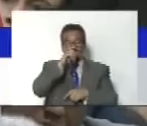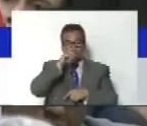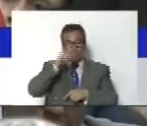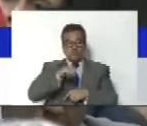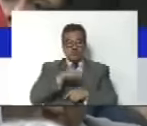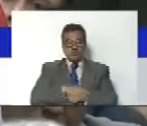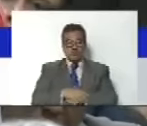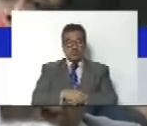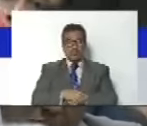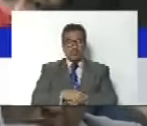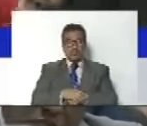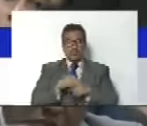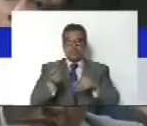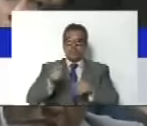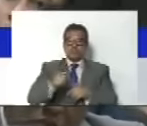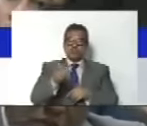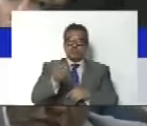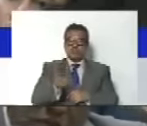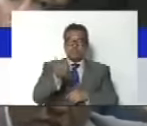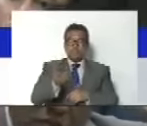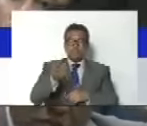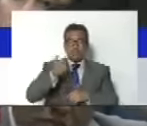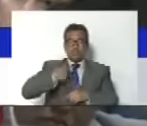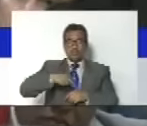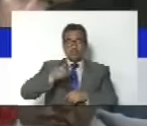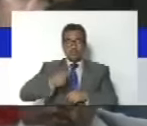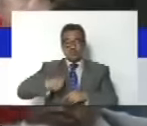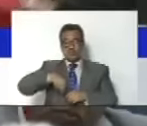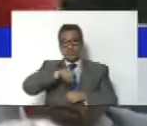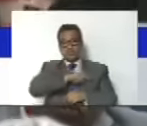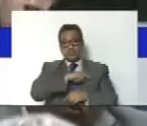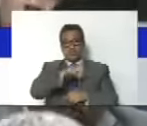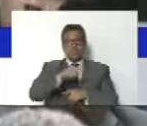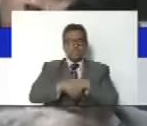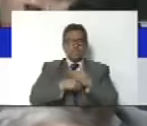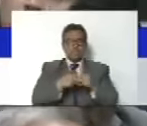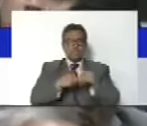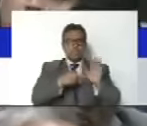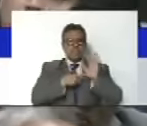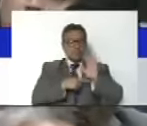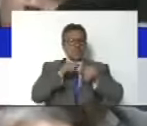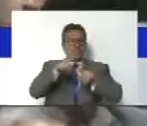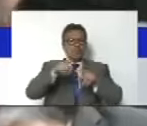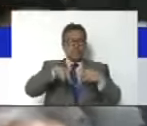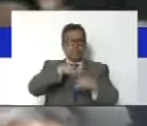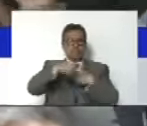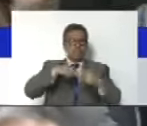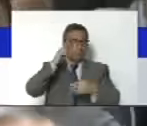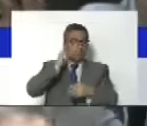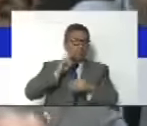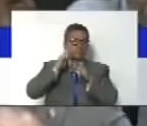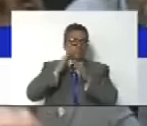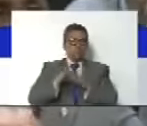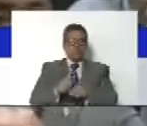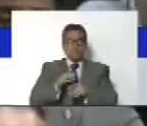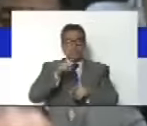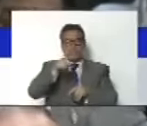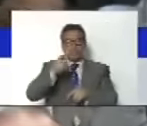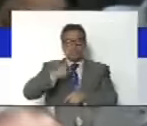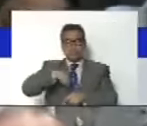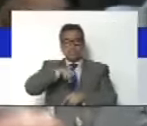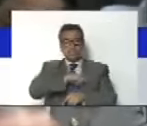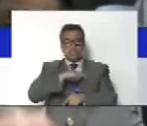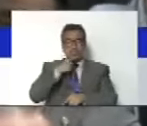año más importante que tenemos nosotros para hacer la irreversibilidad de la revolución bolivariana y por eso